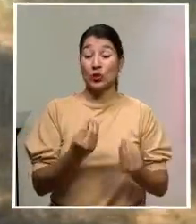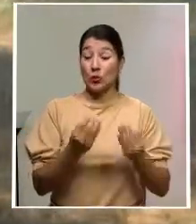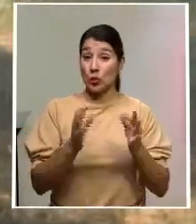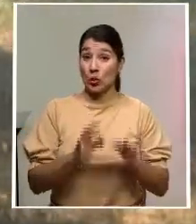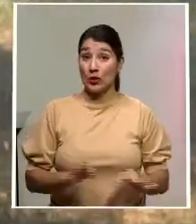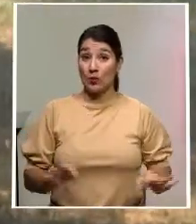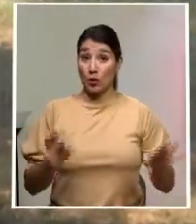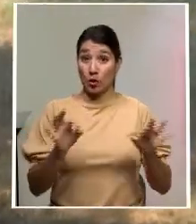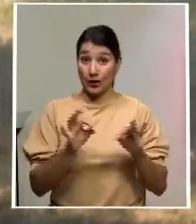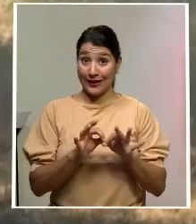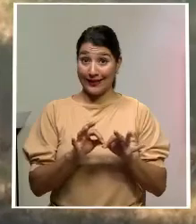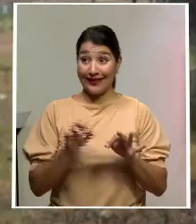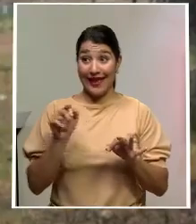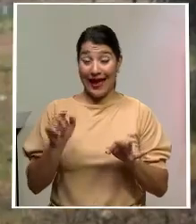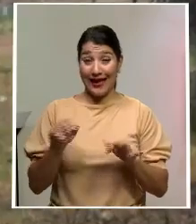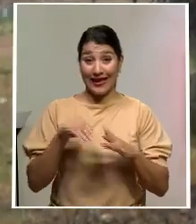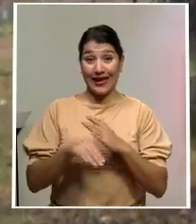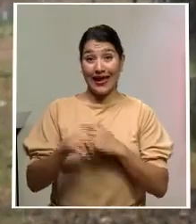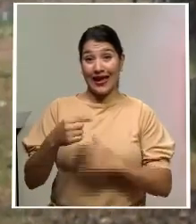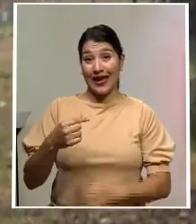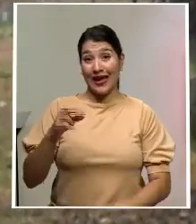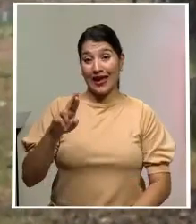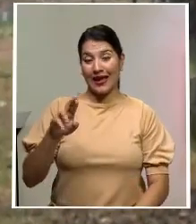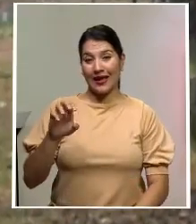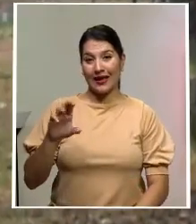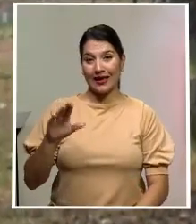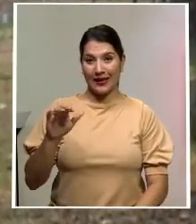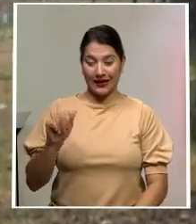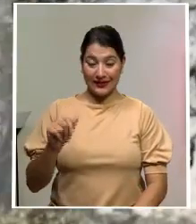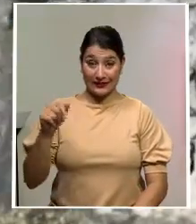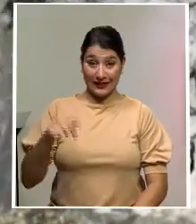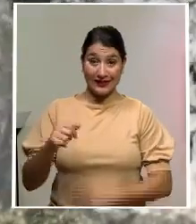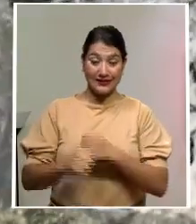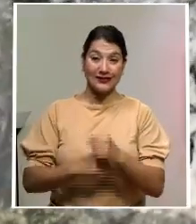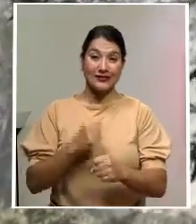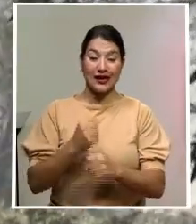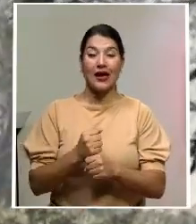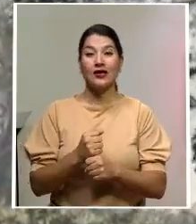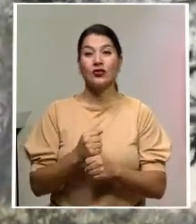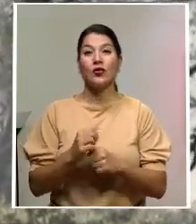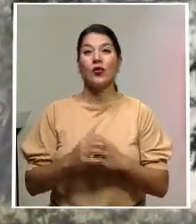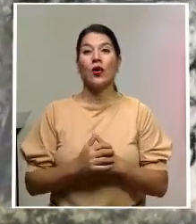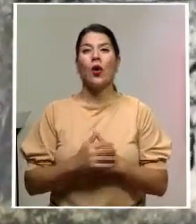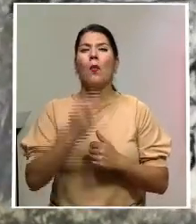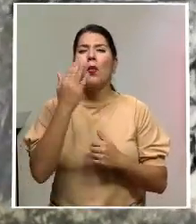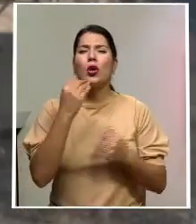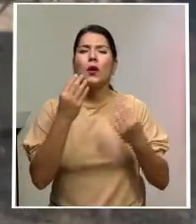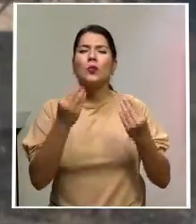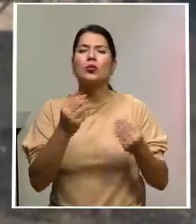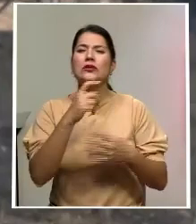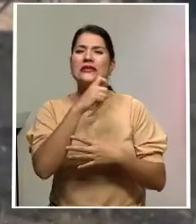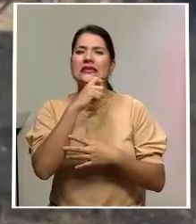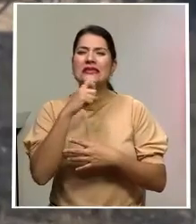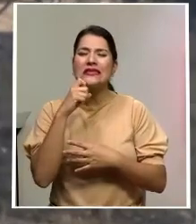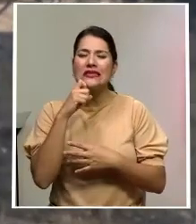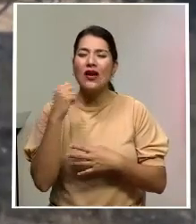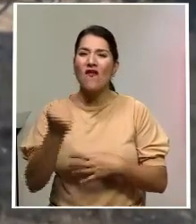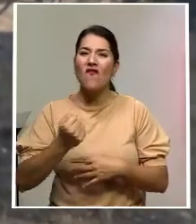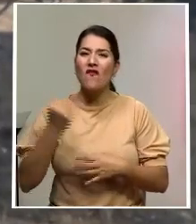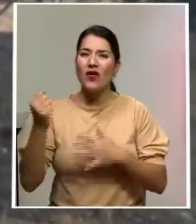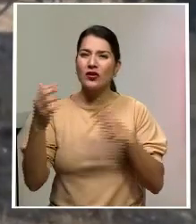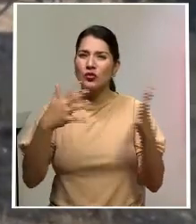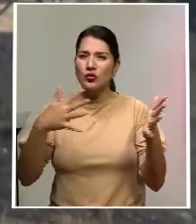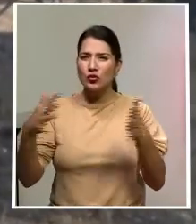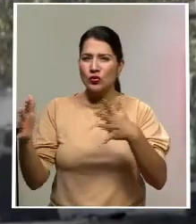año en Grecia, que cada verano boreal debe enfrentar este tipo de siniestros, atizados por la sequía, los vientos fuertes y temperaturas